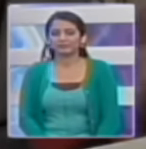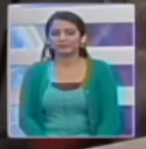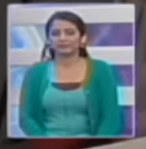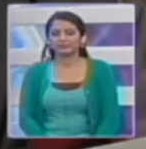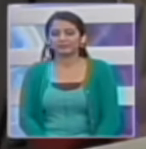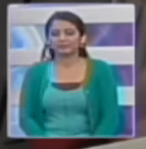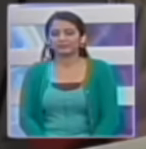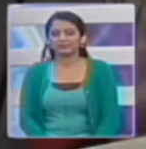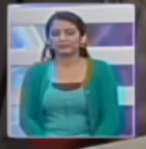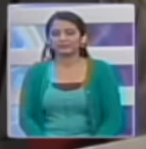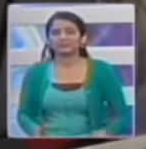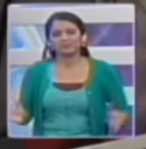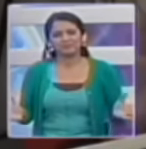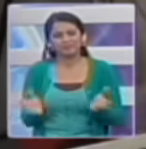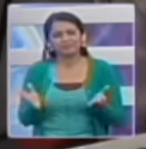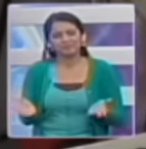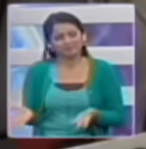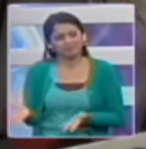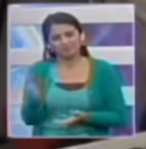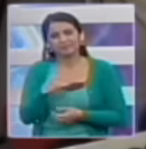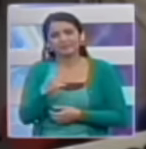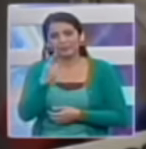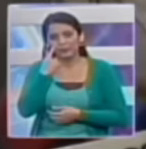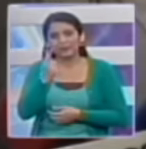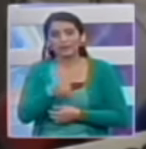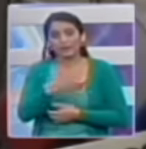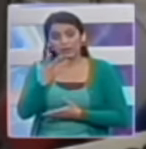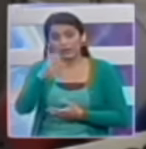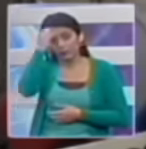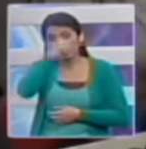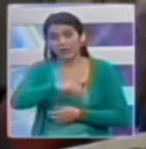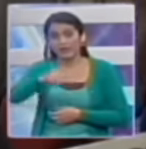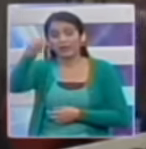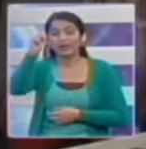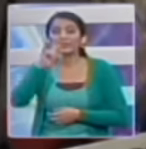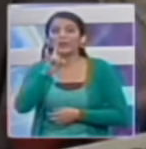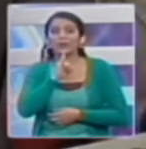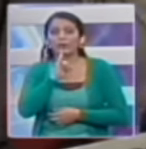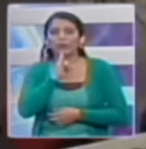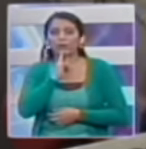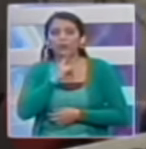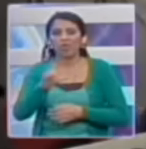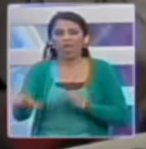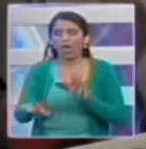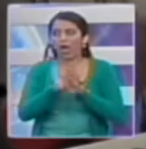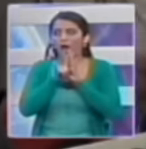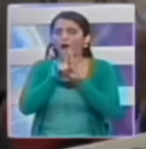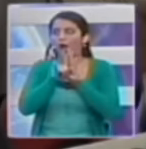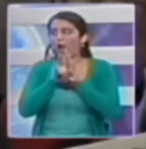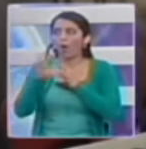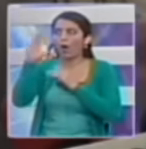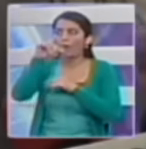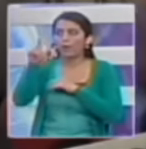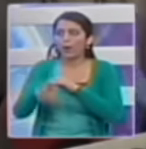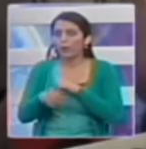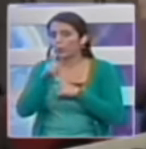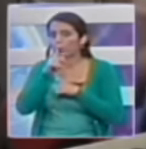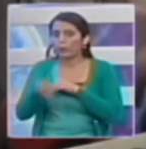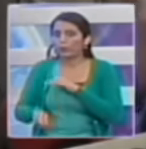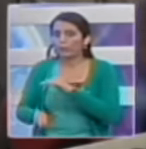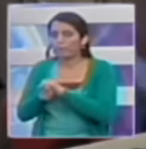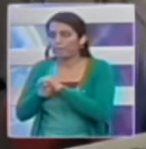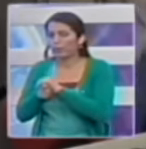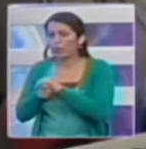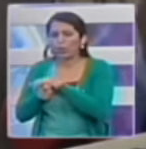que por favor busquen la manera legal de viajar a los Estados Unidos, que no busquen ya los coyotes, busquen la manera legal. Todo